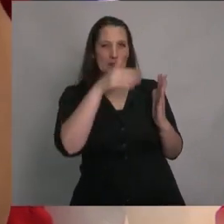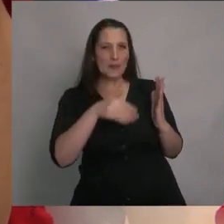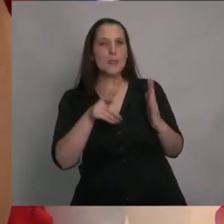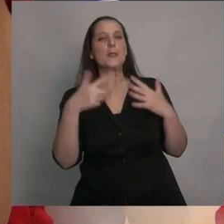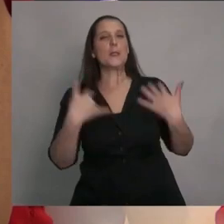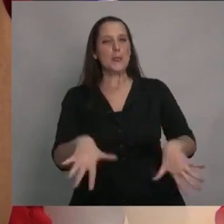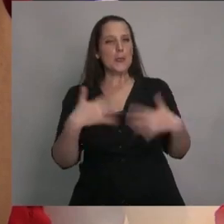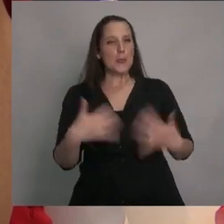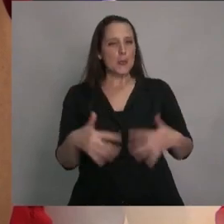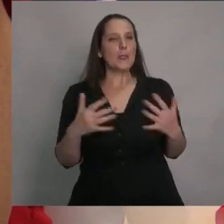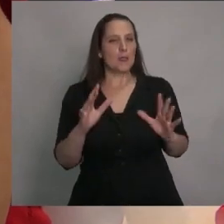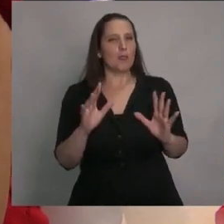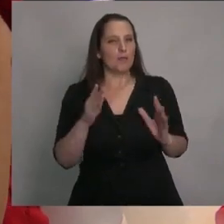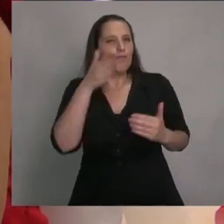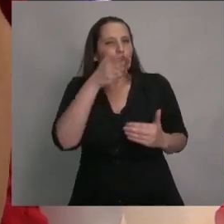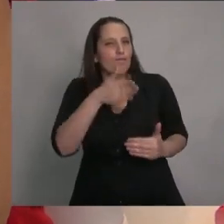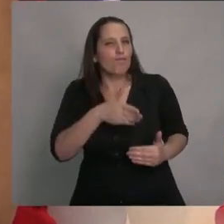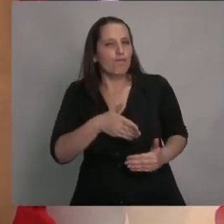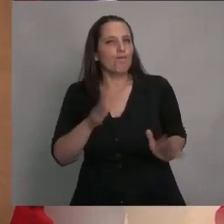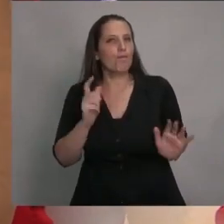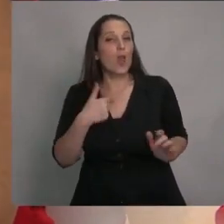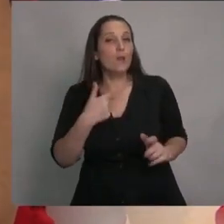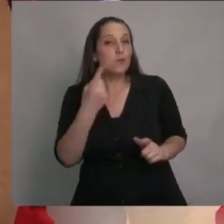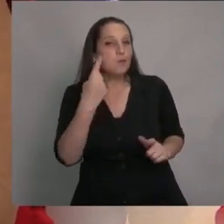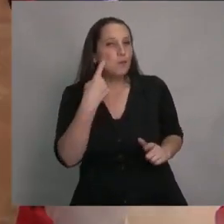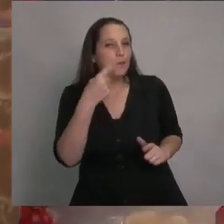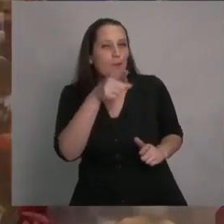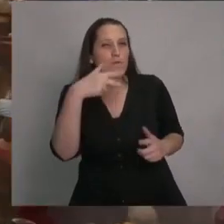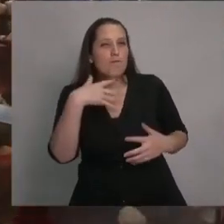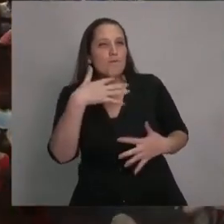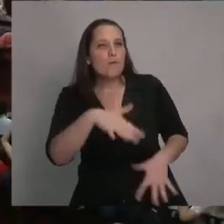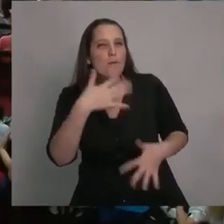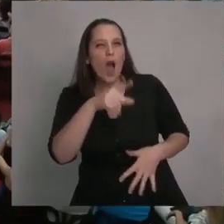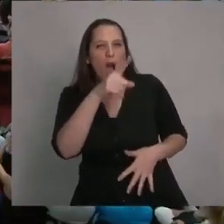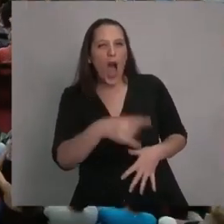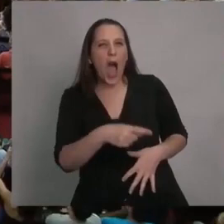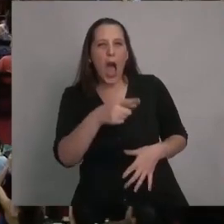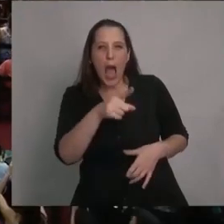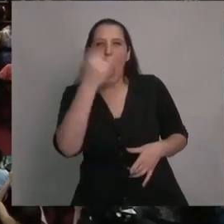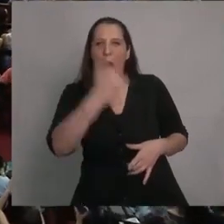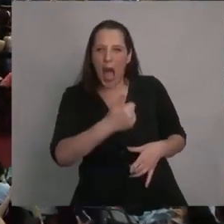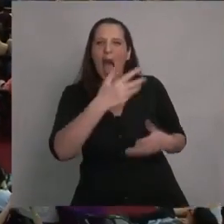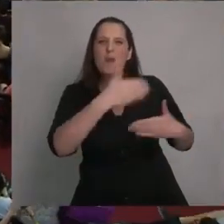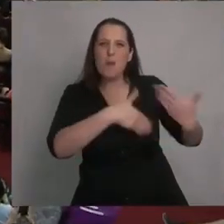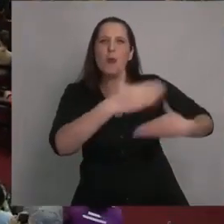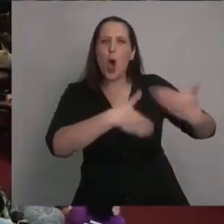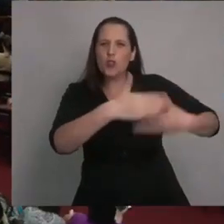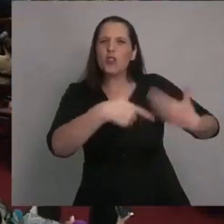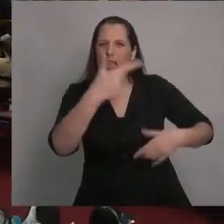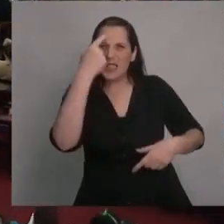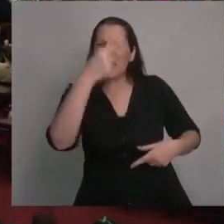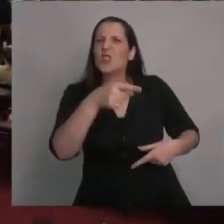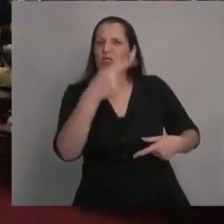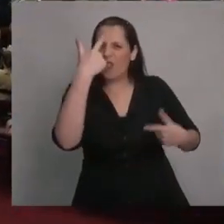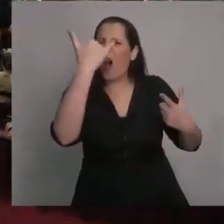concluir entonces que son dos los procesos que conspiran contra la posibilidad de una efectiva